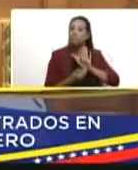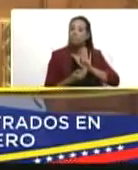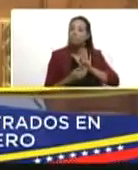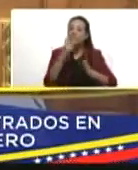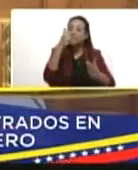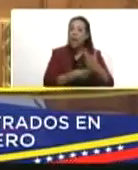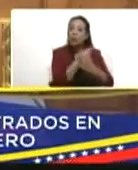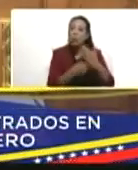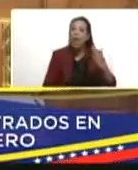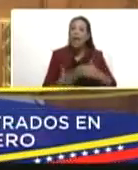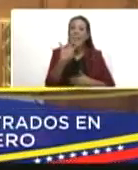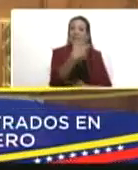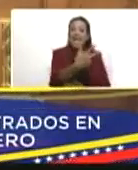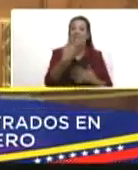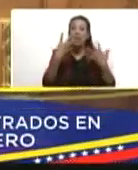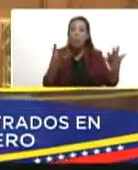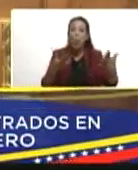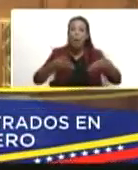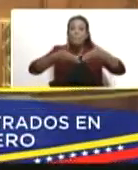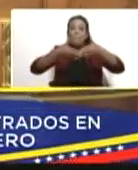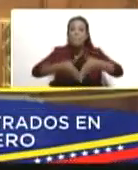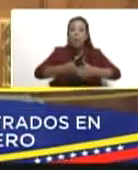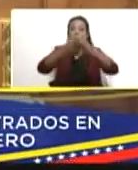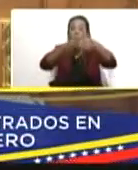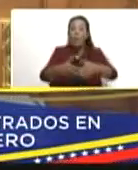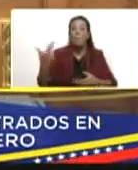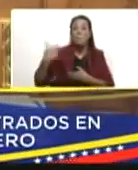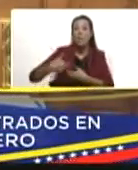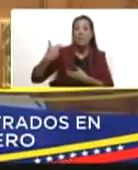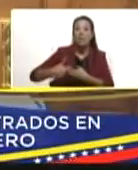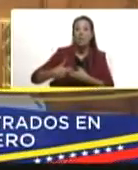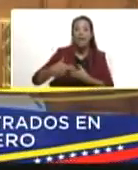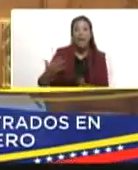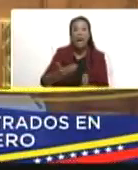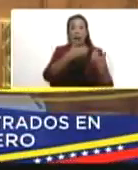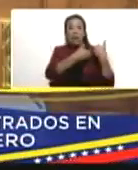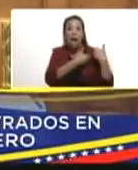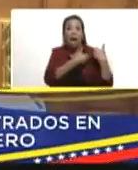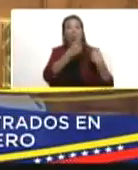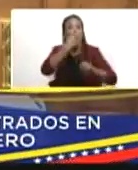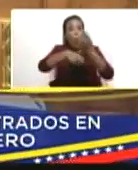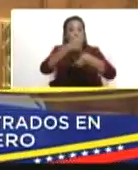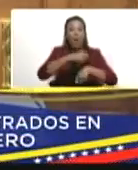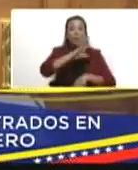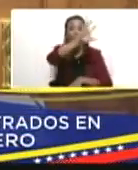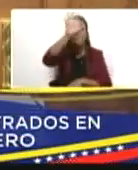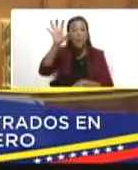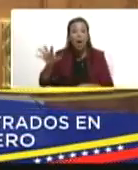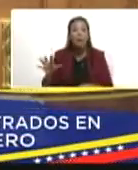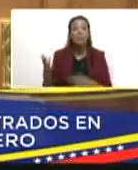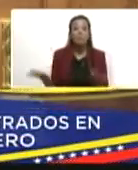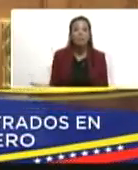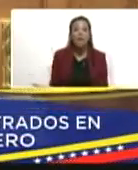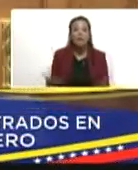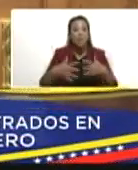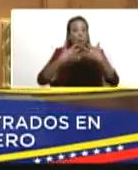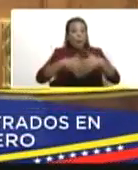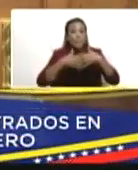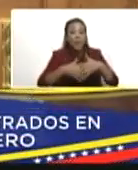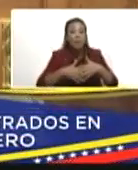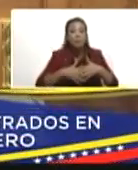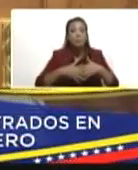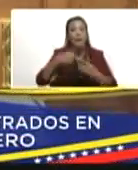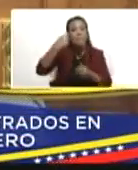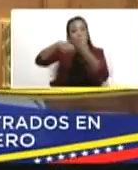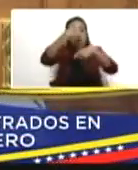sancionados 39 buques de pedevesa que son los encargados de el comercio exterior de nuestra industria